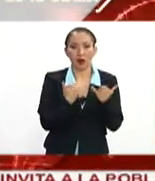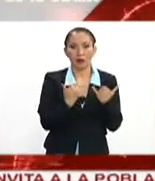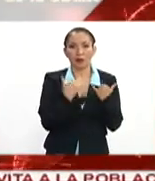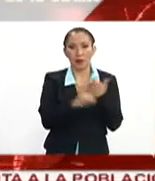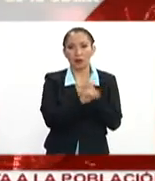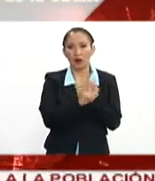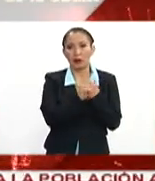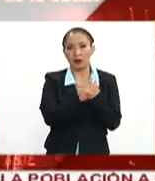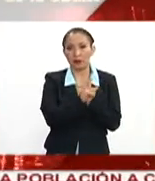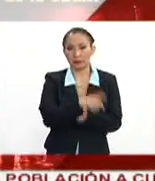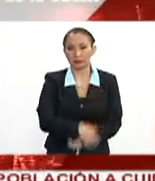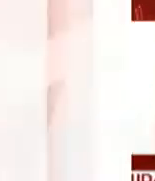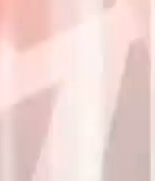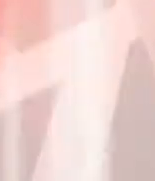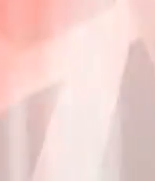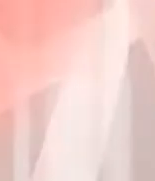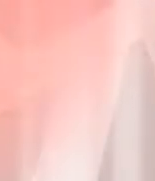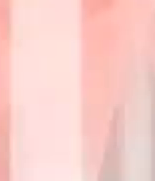en conflicto con la ley.